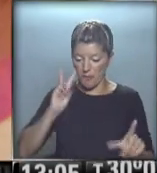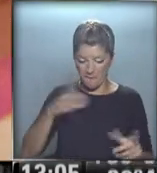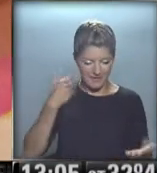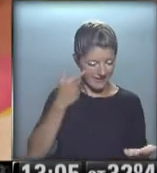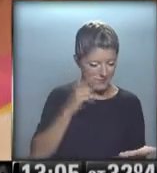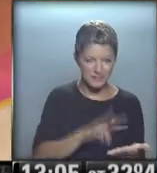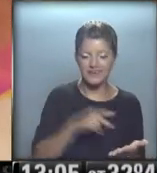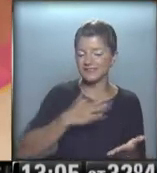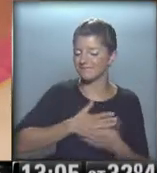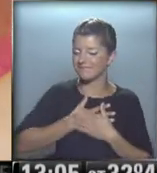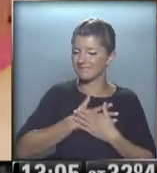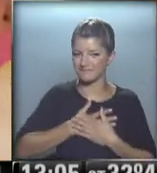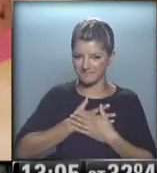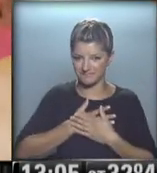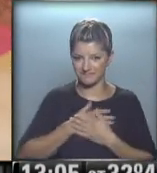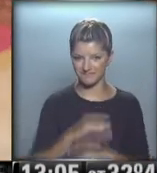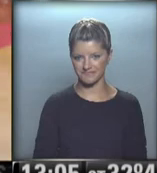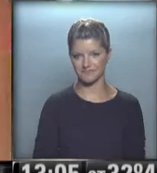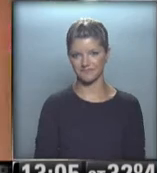que contento.